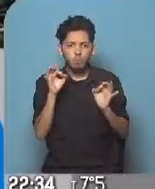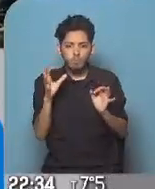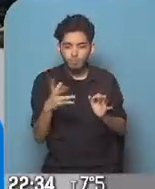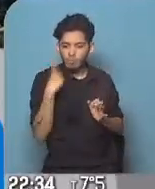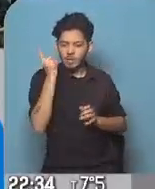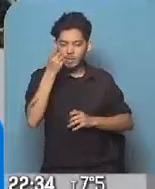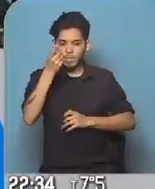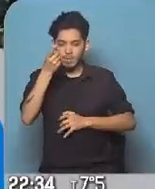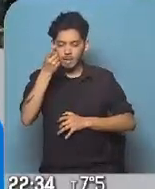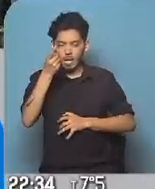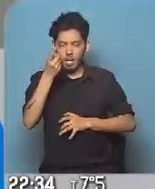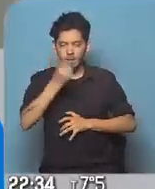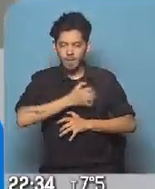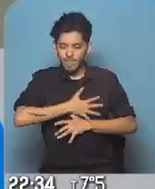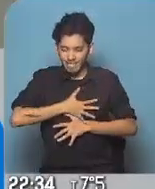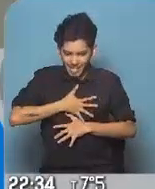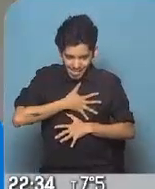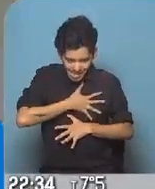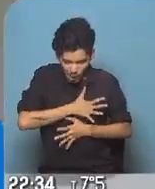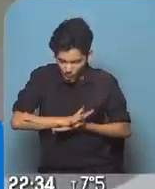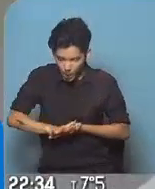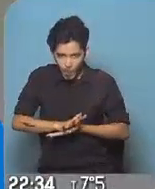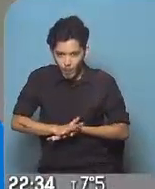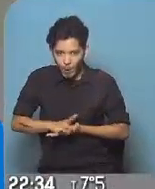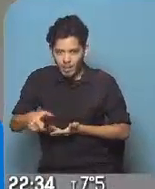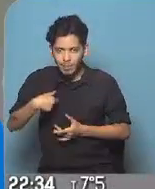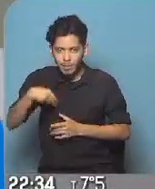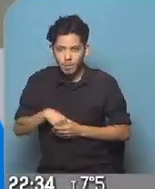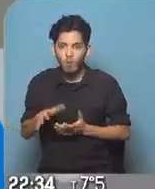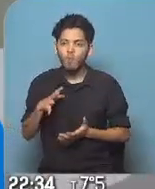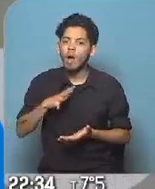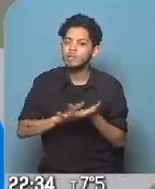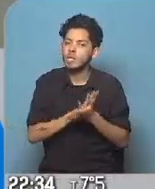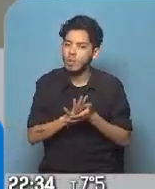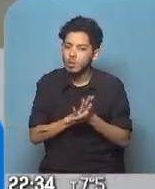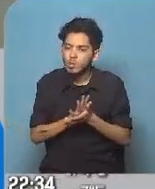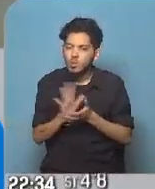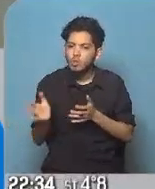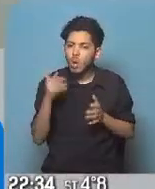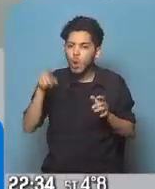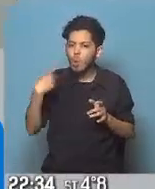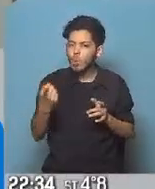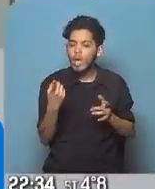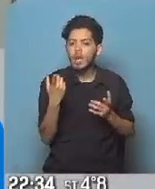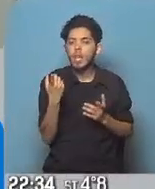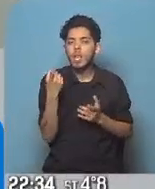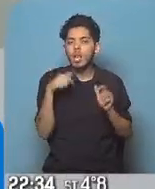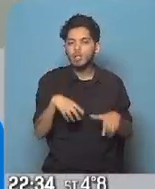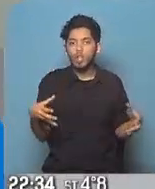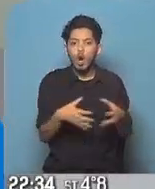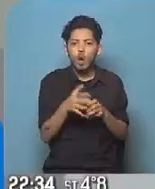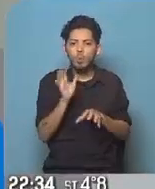latente de cuna, de base, que no ha sido resuelto. todo eso resurge en estos